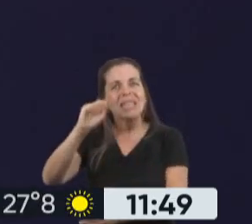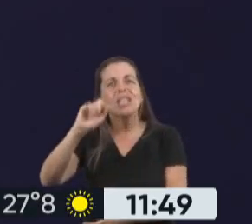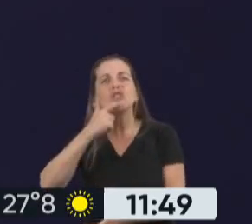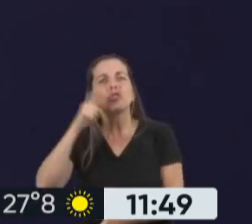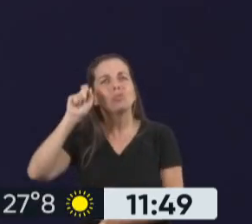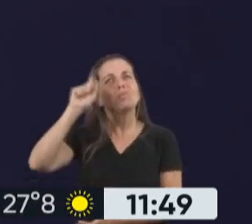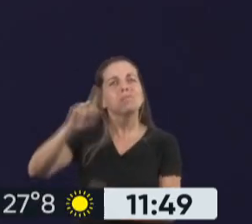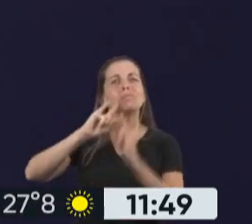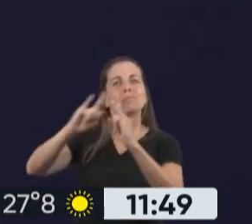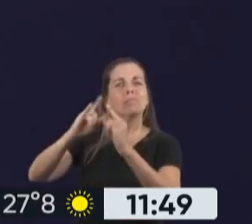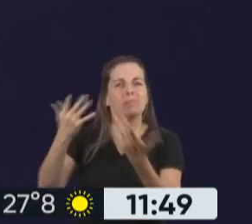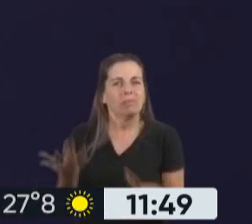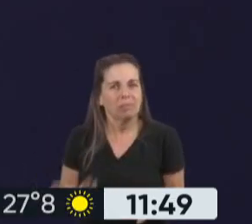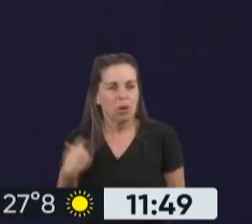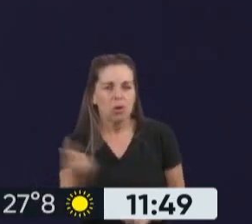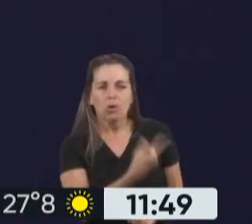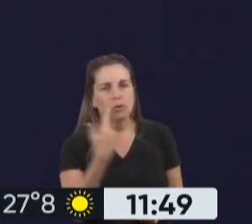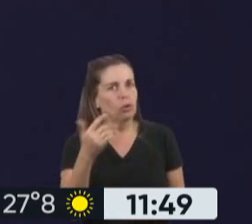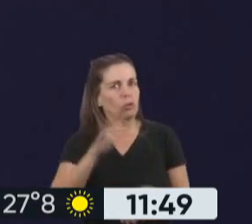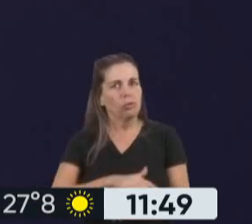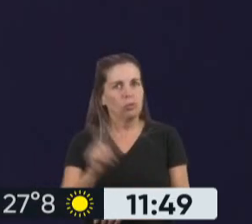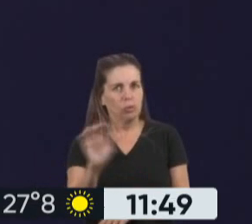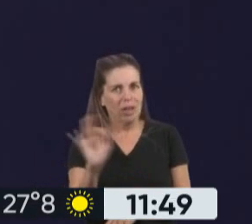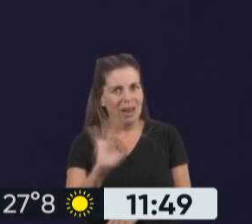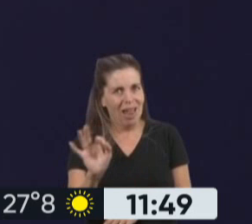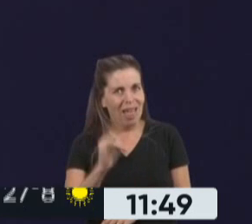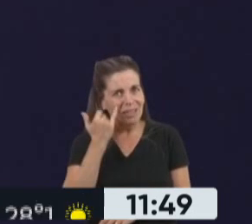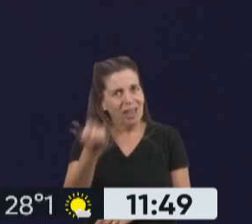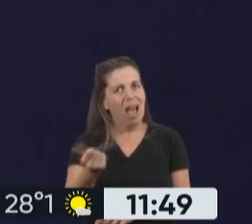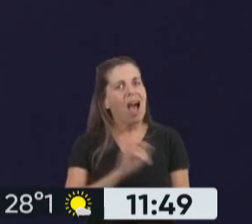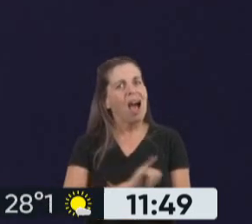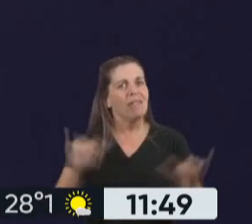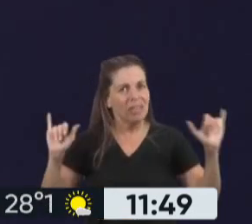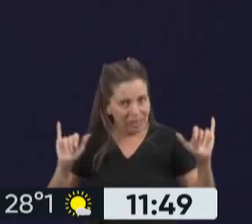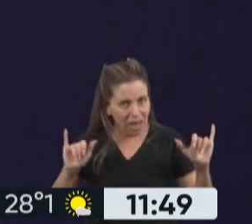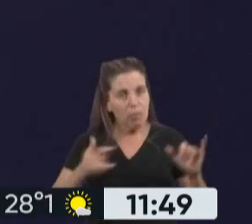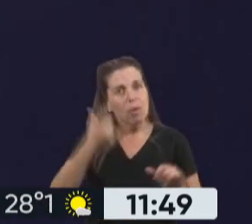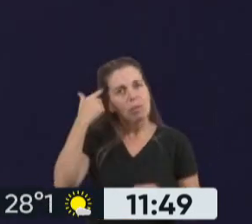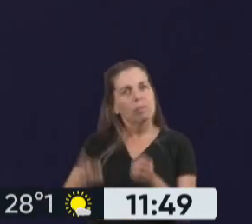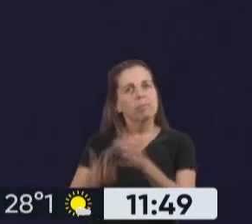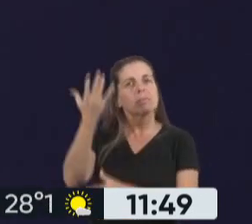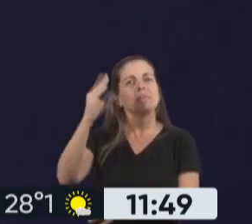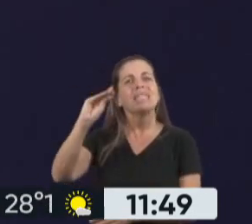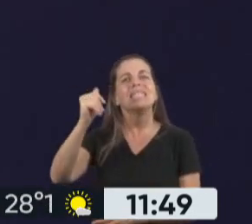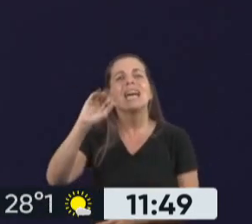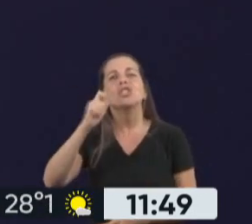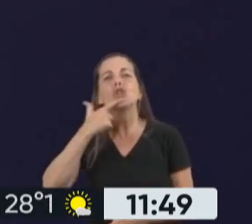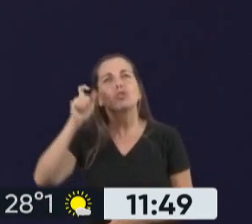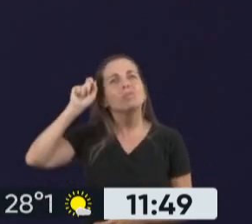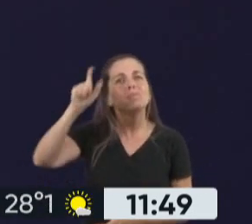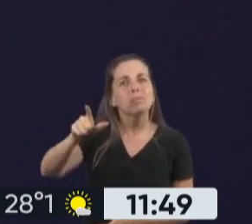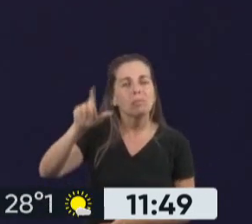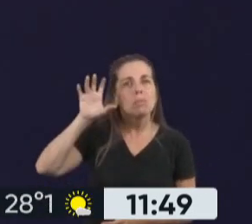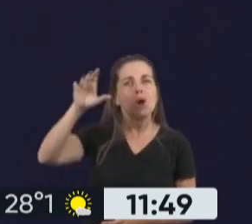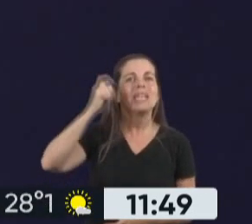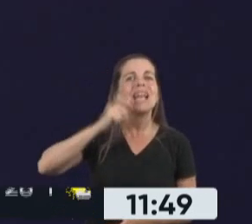rescatar absolutamente nada. Lo dijimos antes, lo dijimos con la idea del chacho, lo dijimos cuando anuncian el